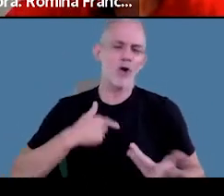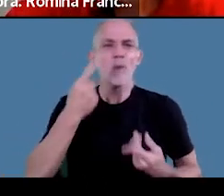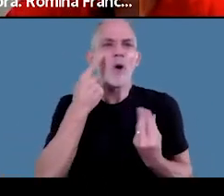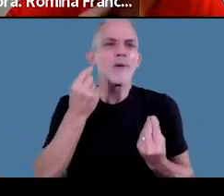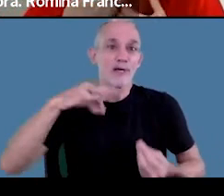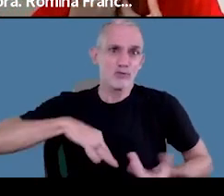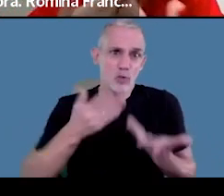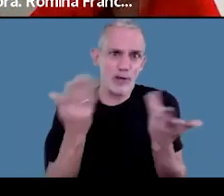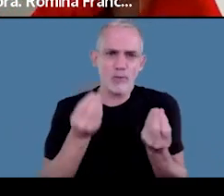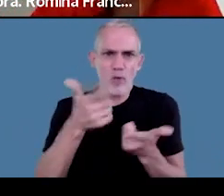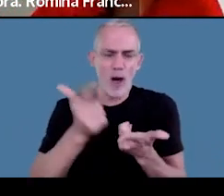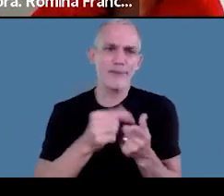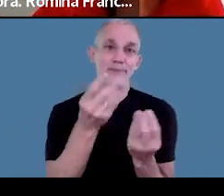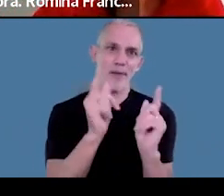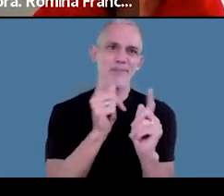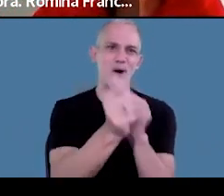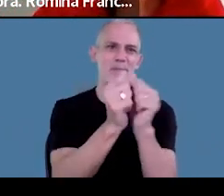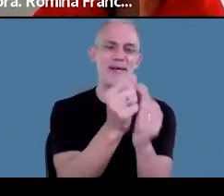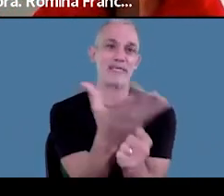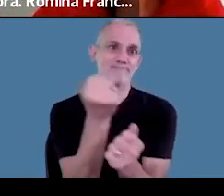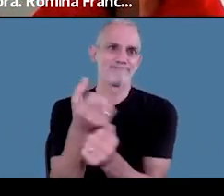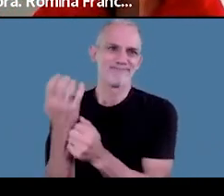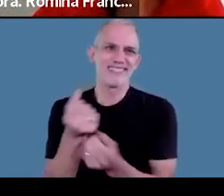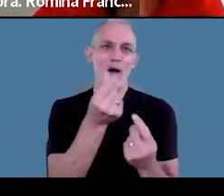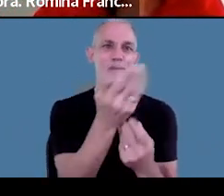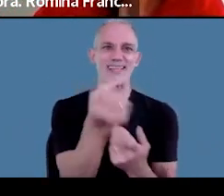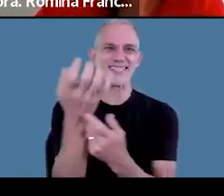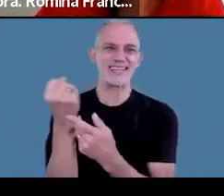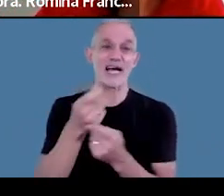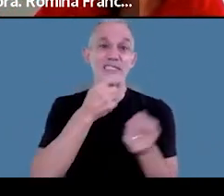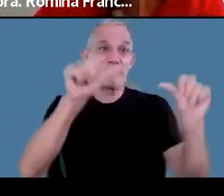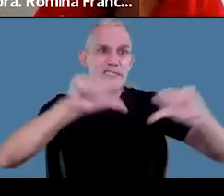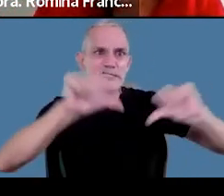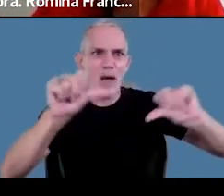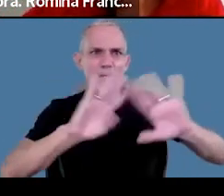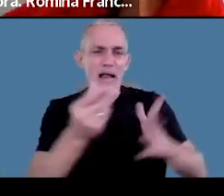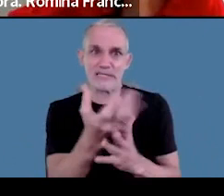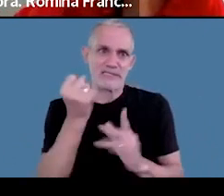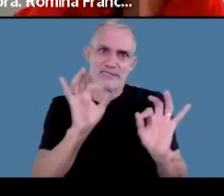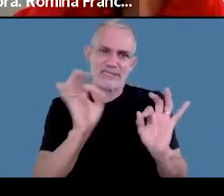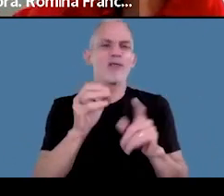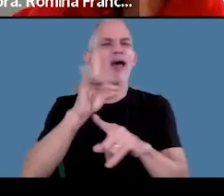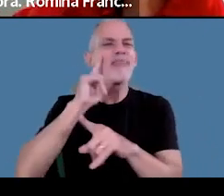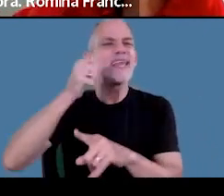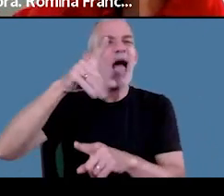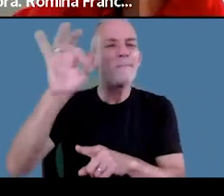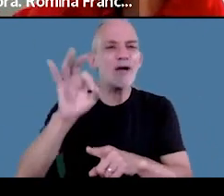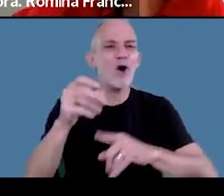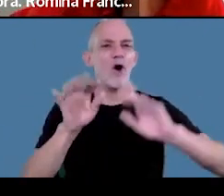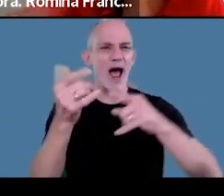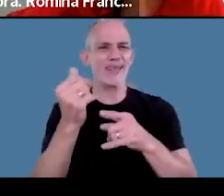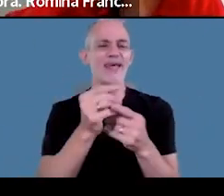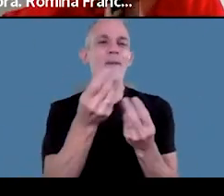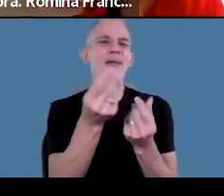su explotación, salvo que le vaya muy mal y que no retire un centavo. Van a tener, sino el dinámico, básicamente el de los